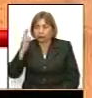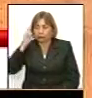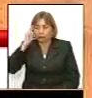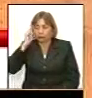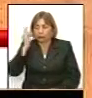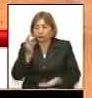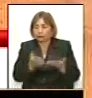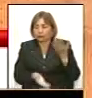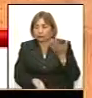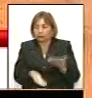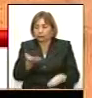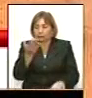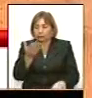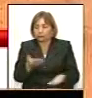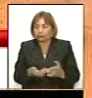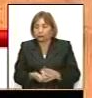veces